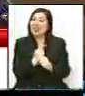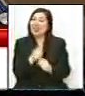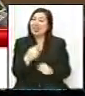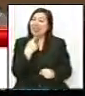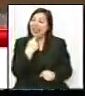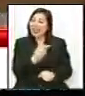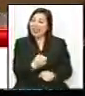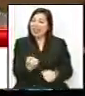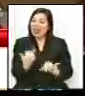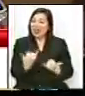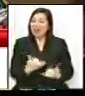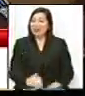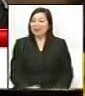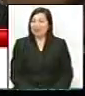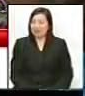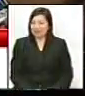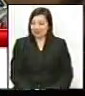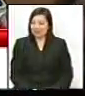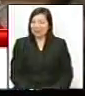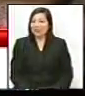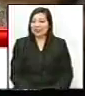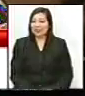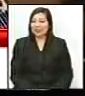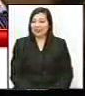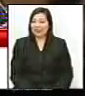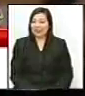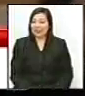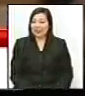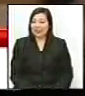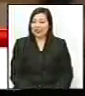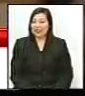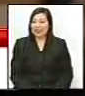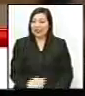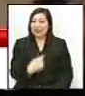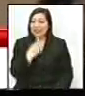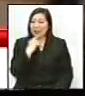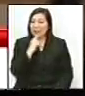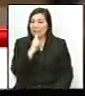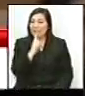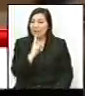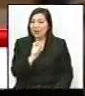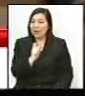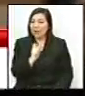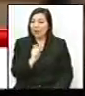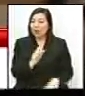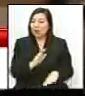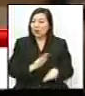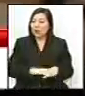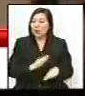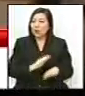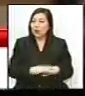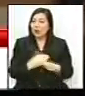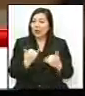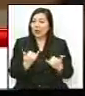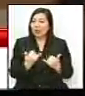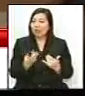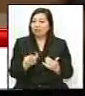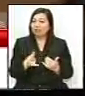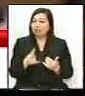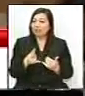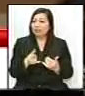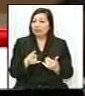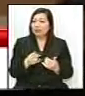resaltar el día de hoy. Congresista, presidente, ¿cómo está? Una consulta. Con respecto a este incremento